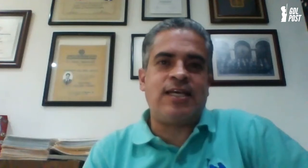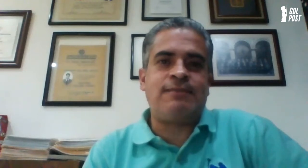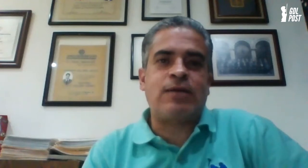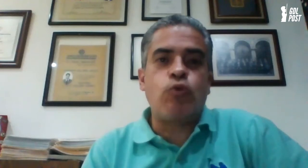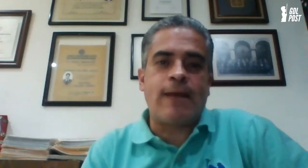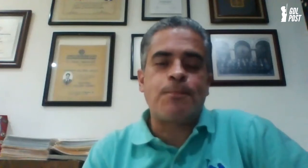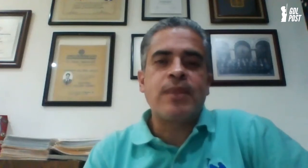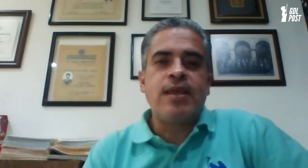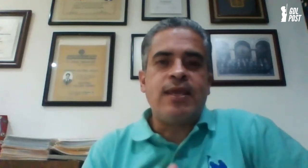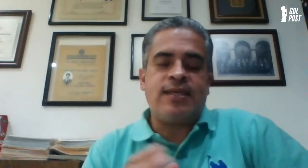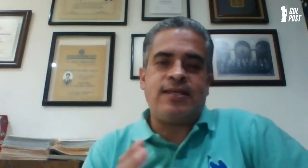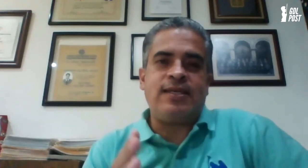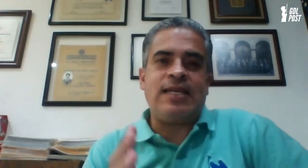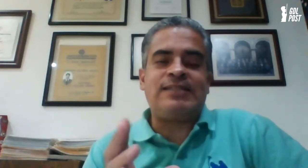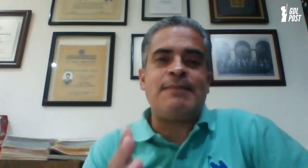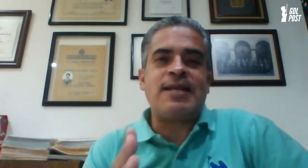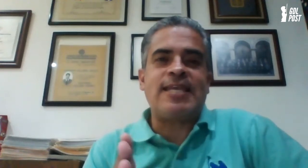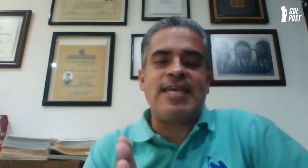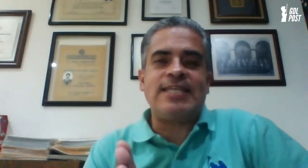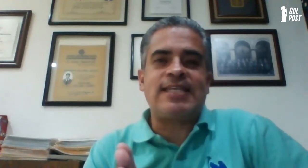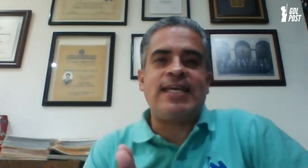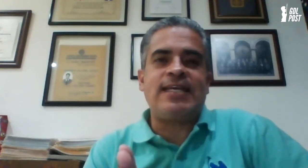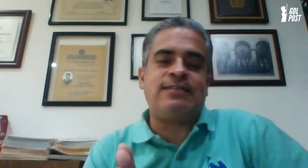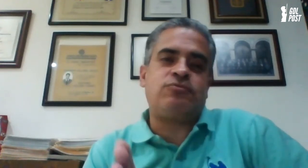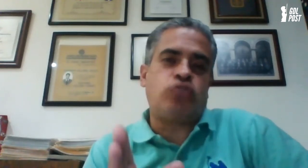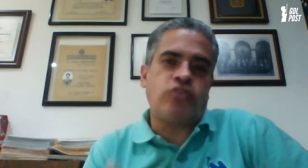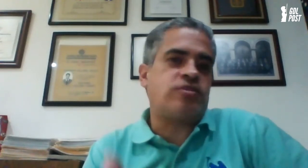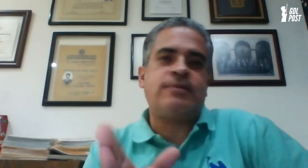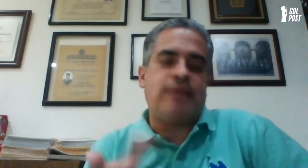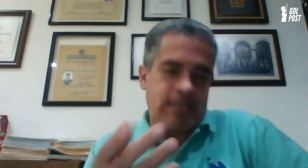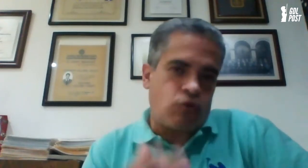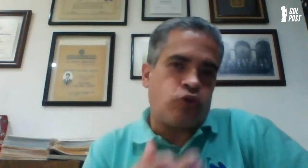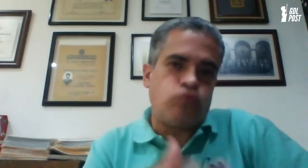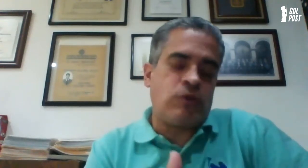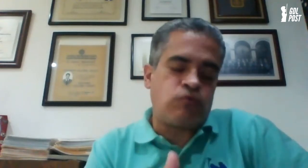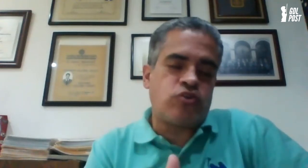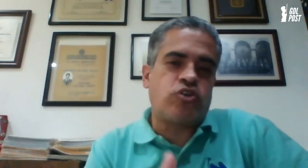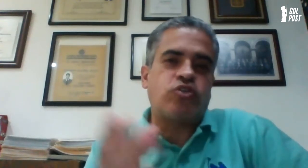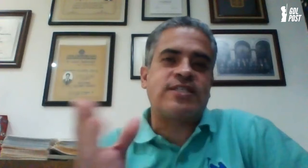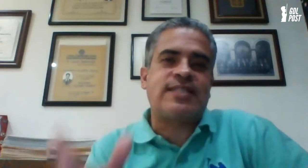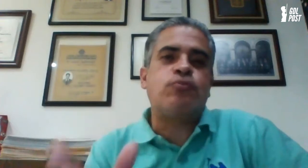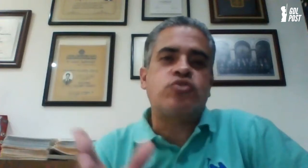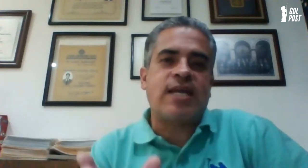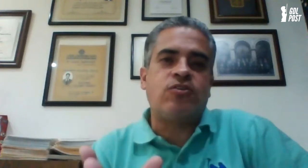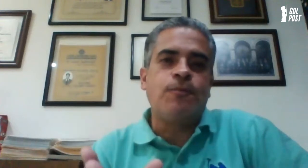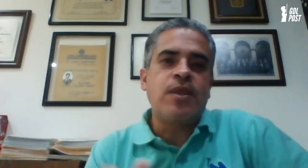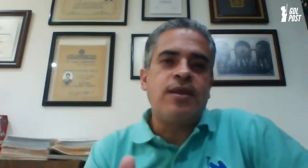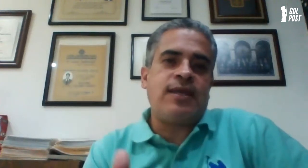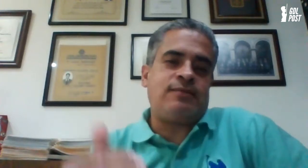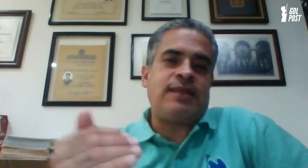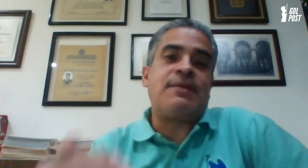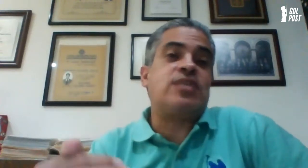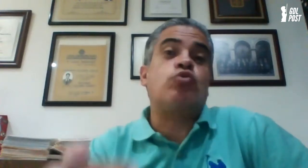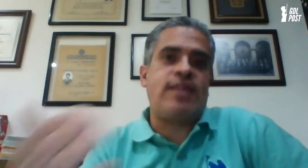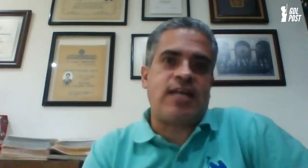de la vacuna. El tema aquí es que algunos otros están buscando